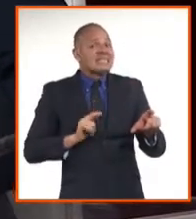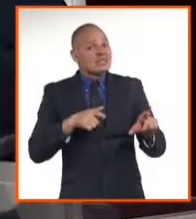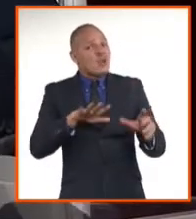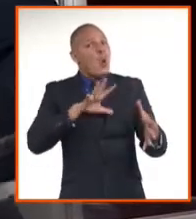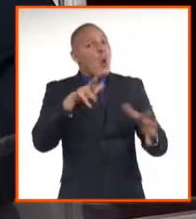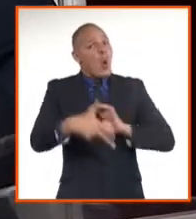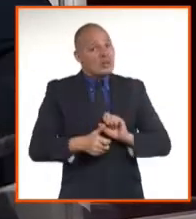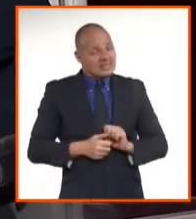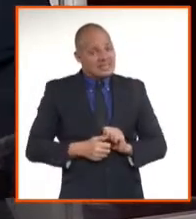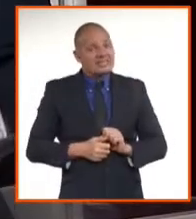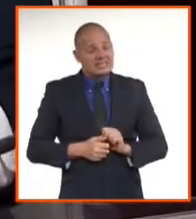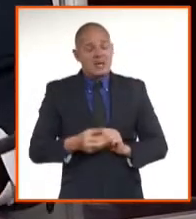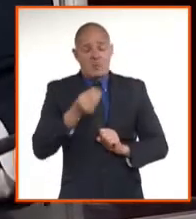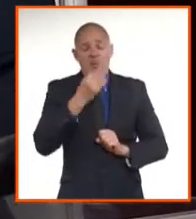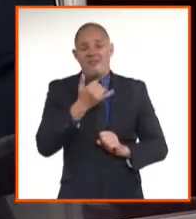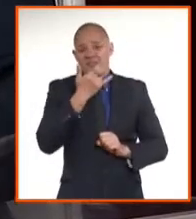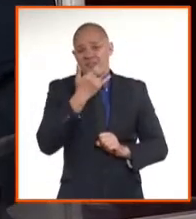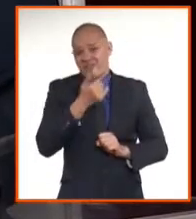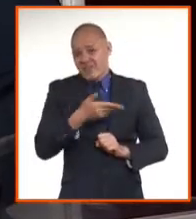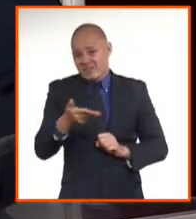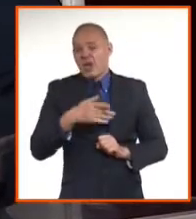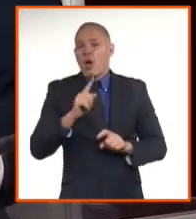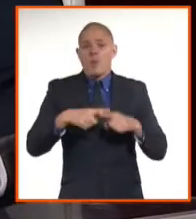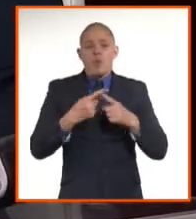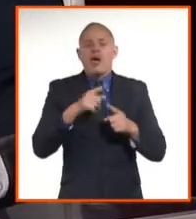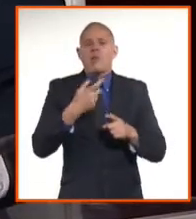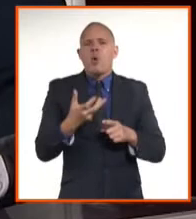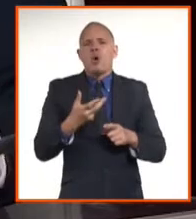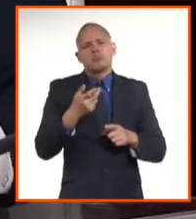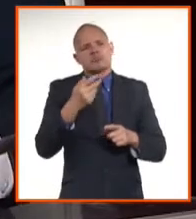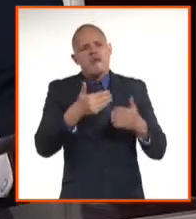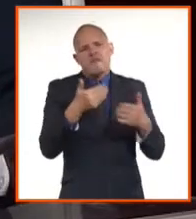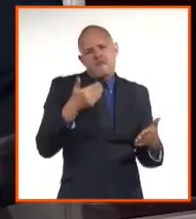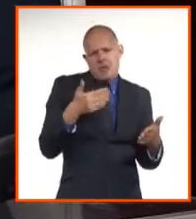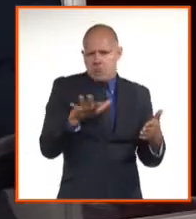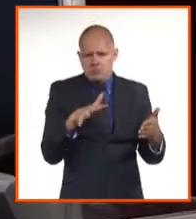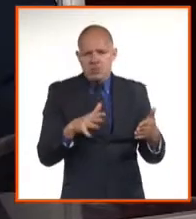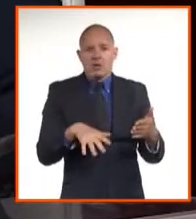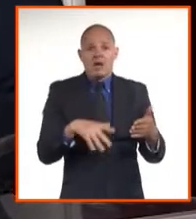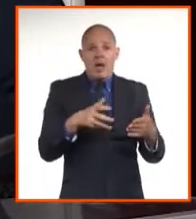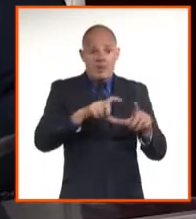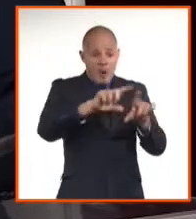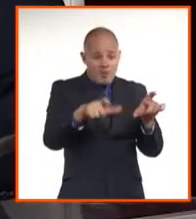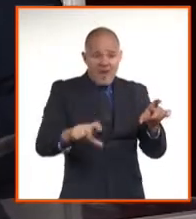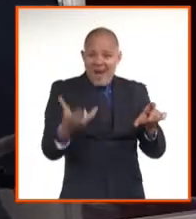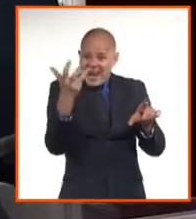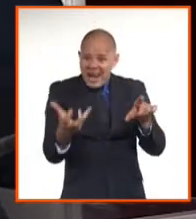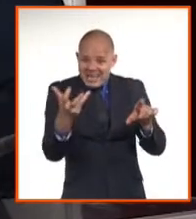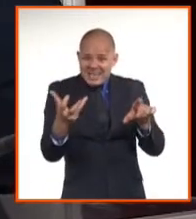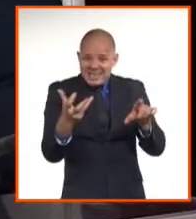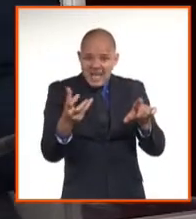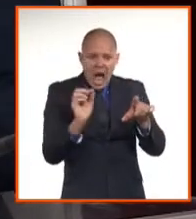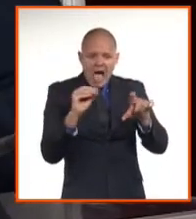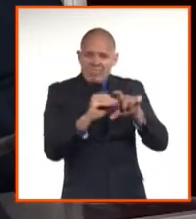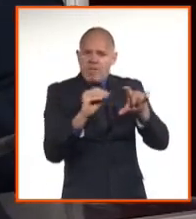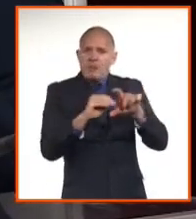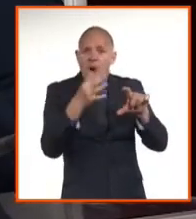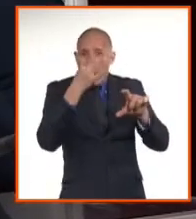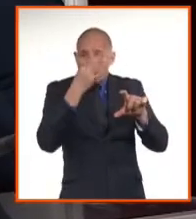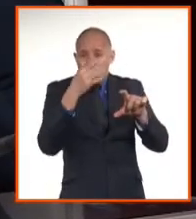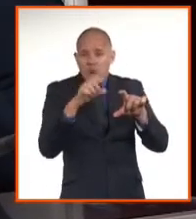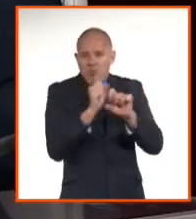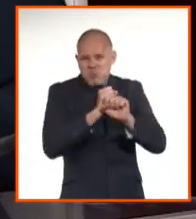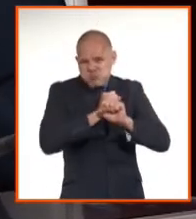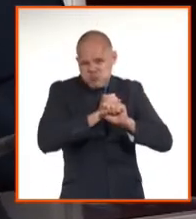moderación porque también establecen tensiones y concentraciones a las estructuras que pudieran provocar una fatiga adicional aparte de